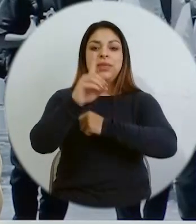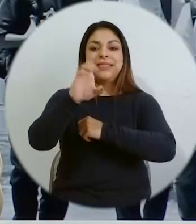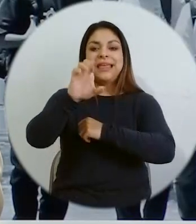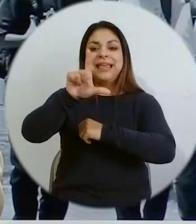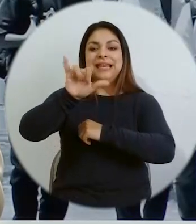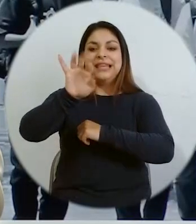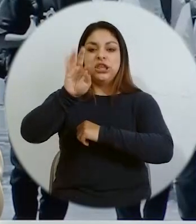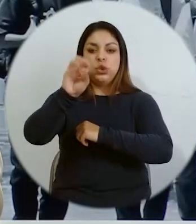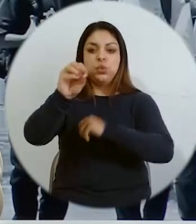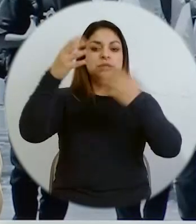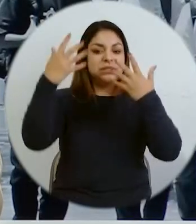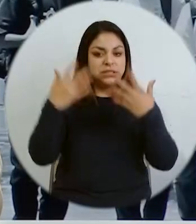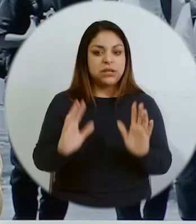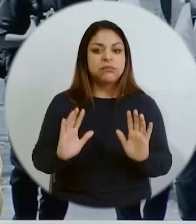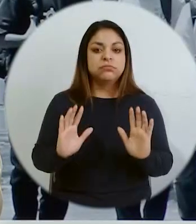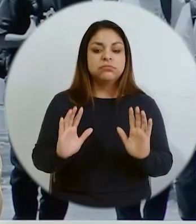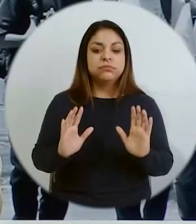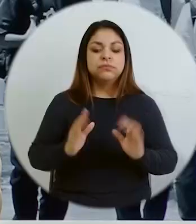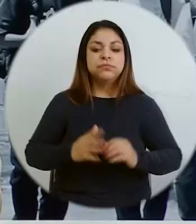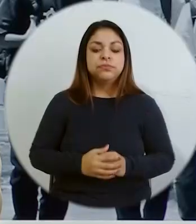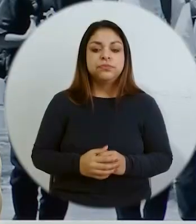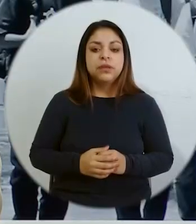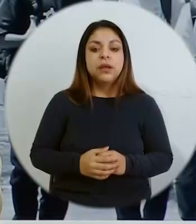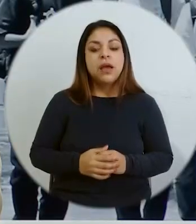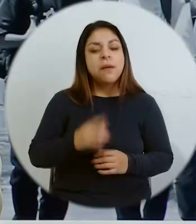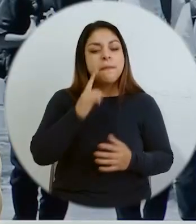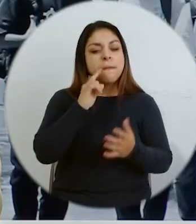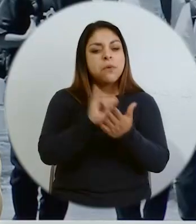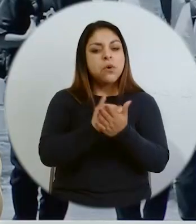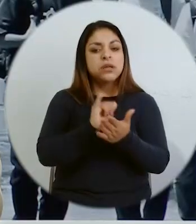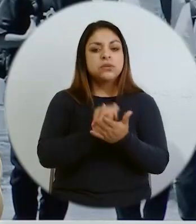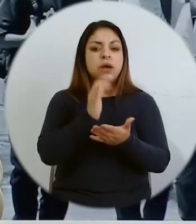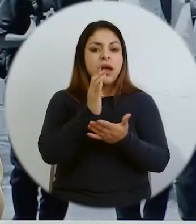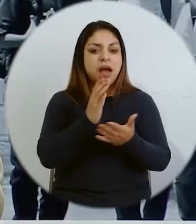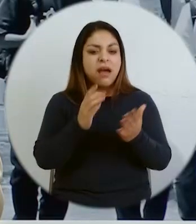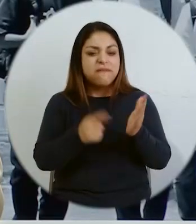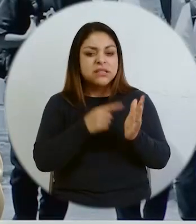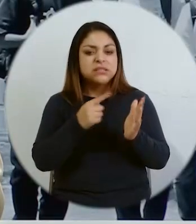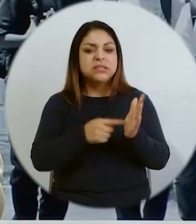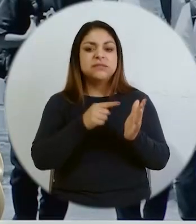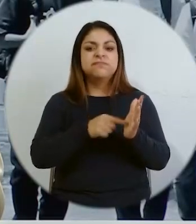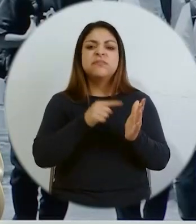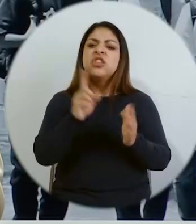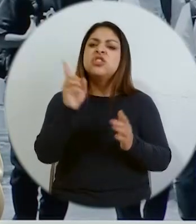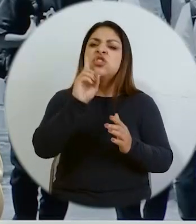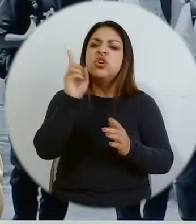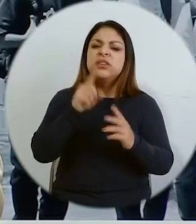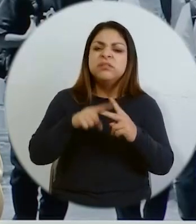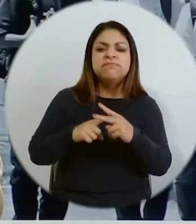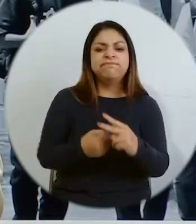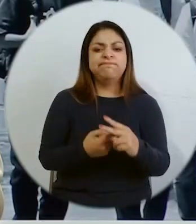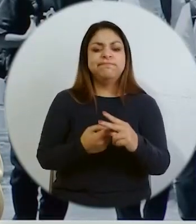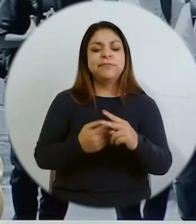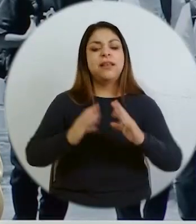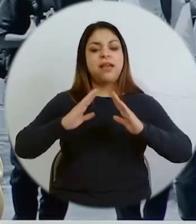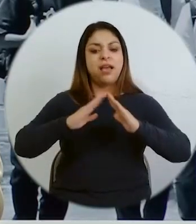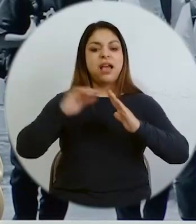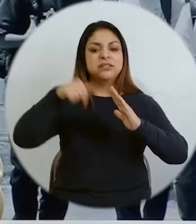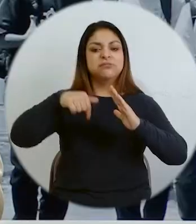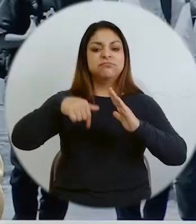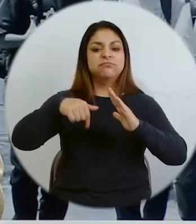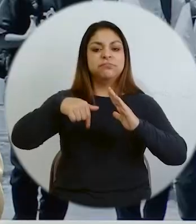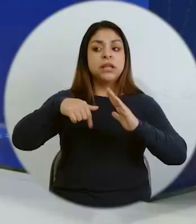sucede? Que por lo general estas transgresión a estos bienes jurídicos se dan en el seno del hogar,